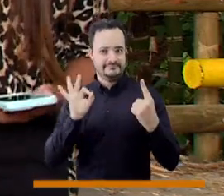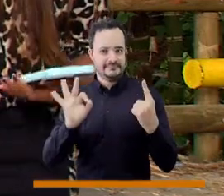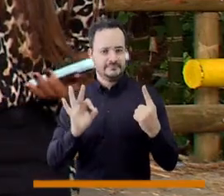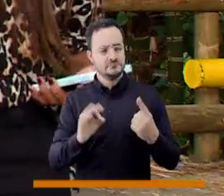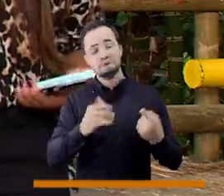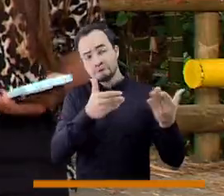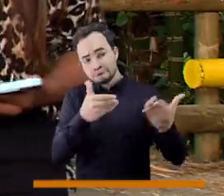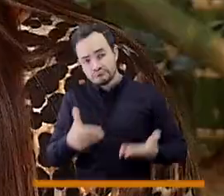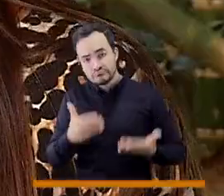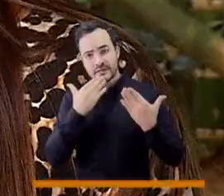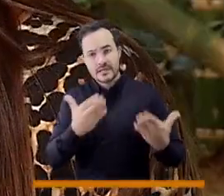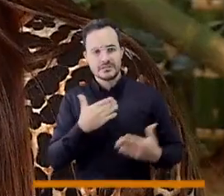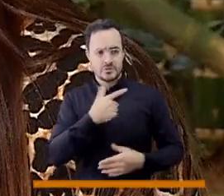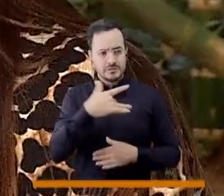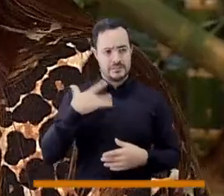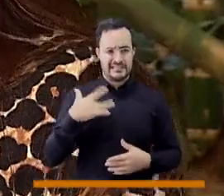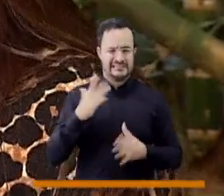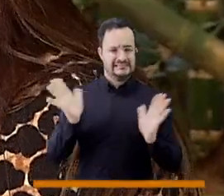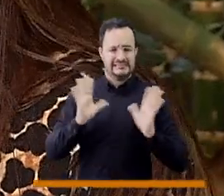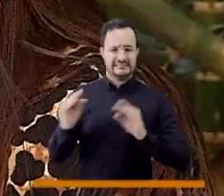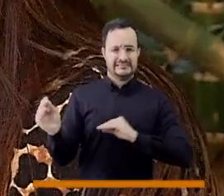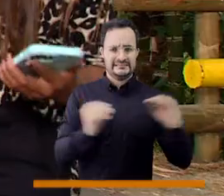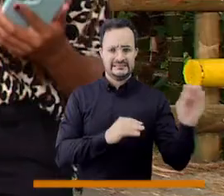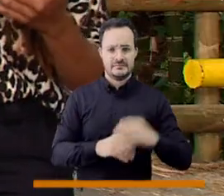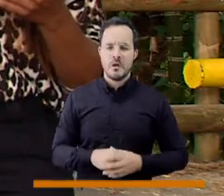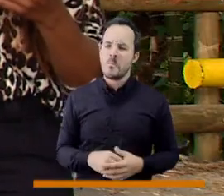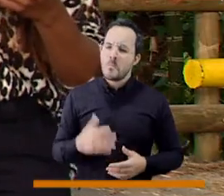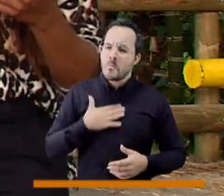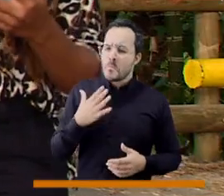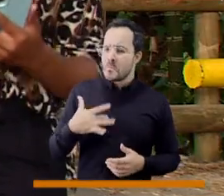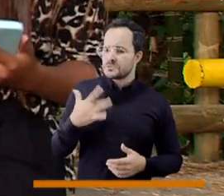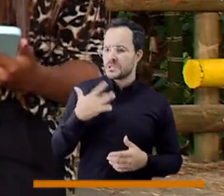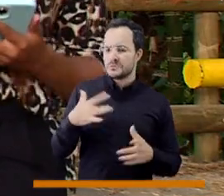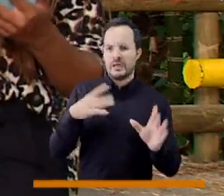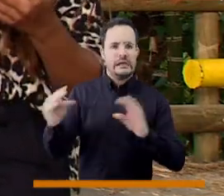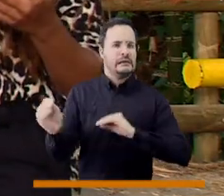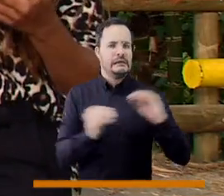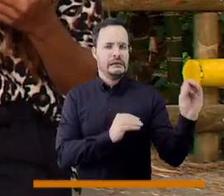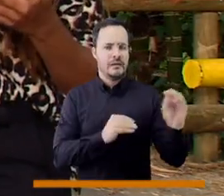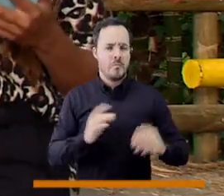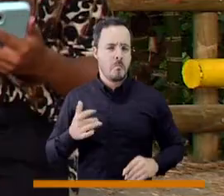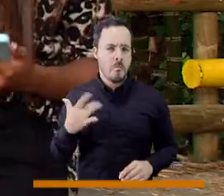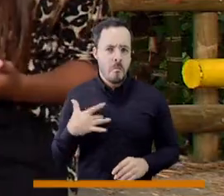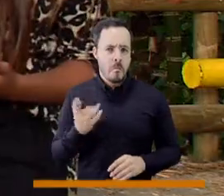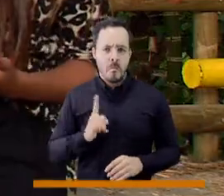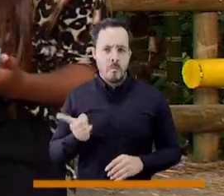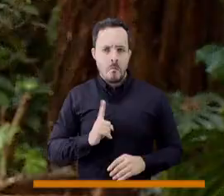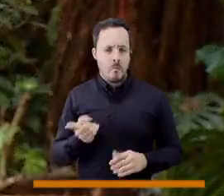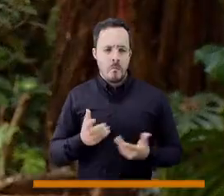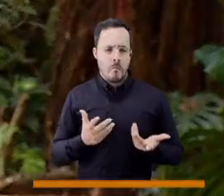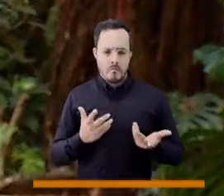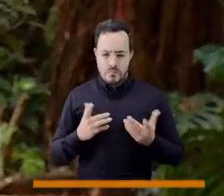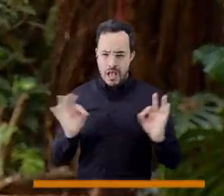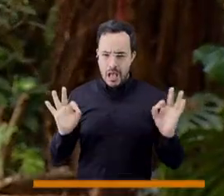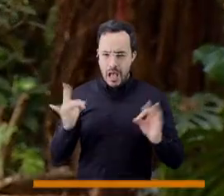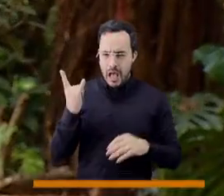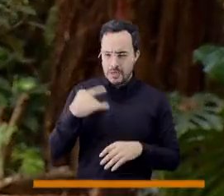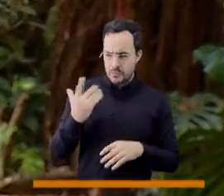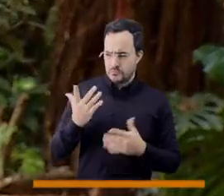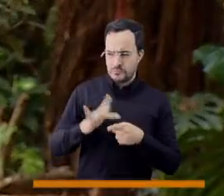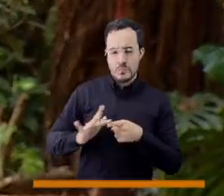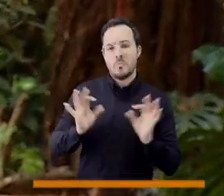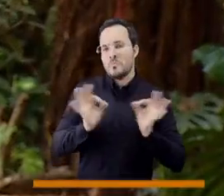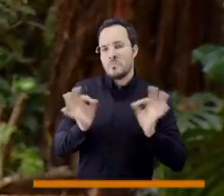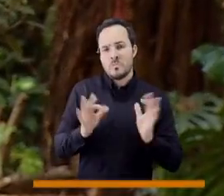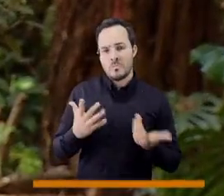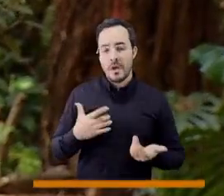Duque, habitante de la Comuna 14. Andrés, bienvenido, y te hago la pregunta, ¿se ha visto desplazado de su barrio? Propiamente un desplazamiento